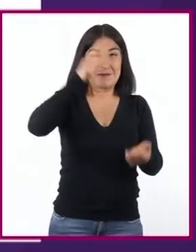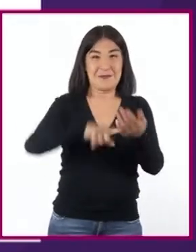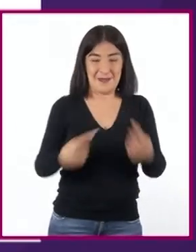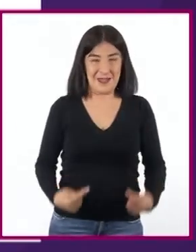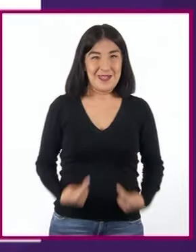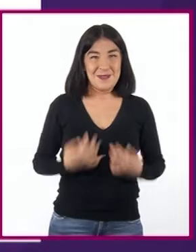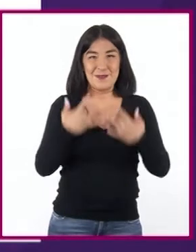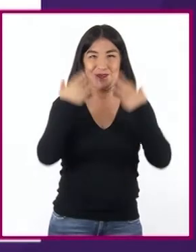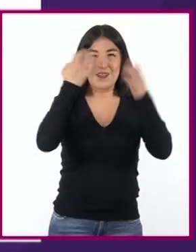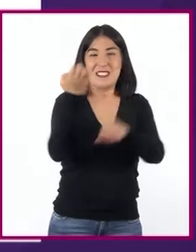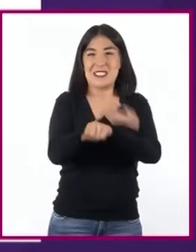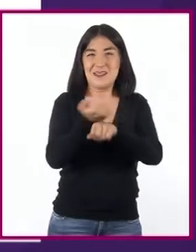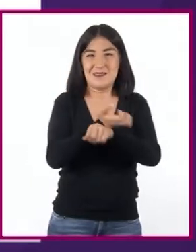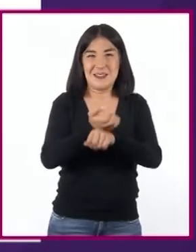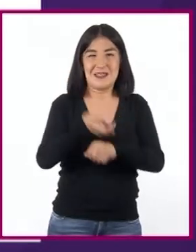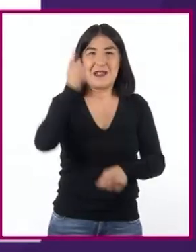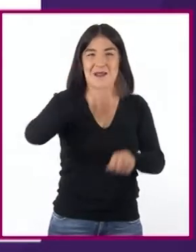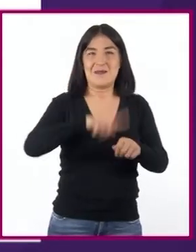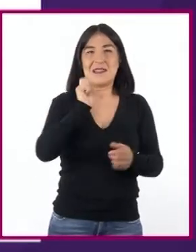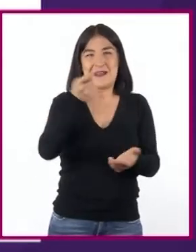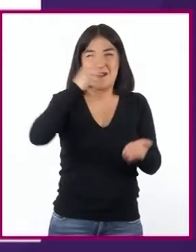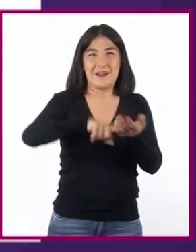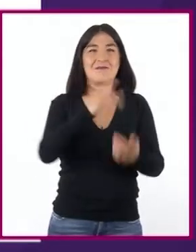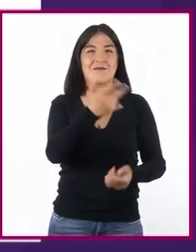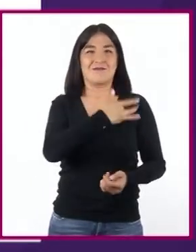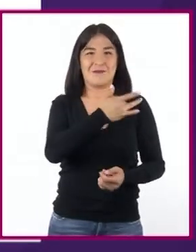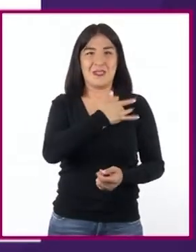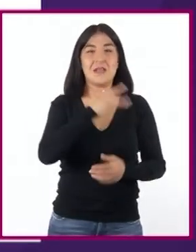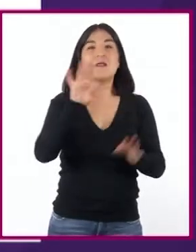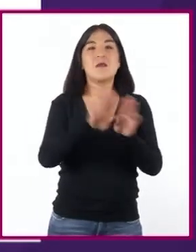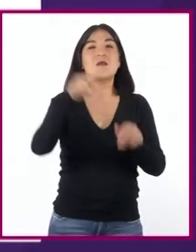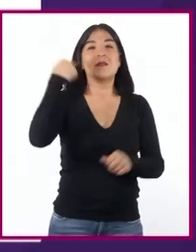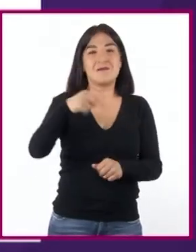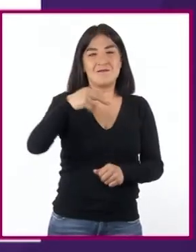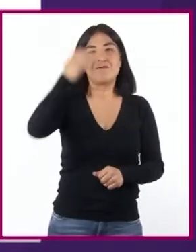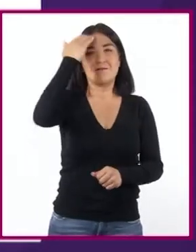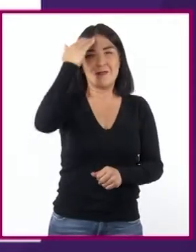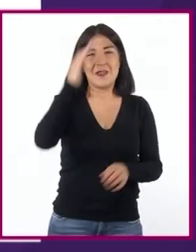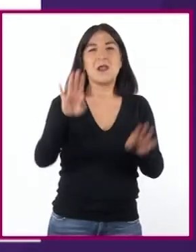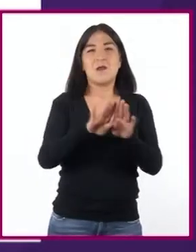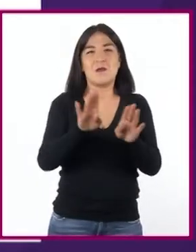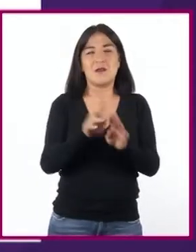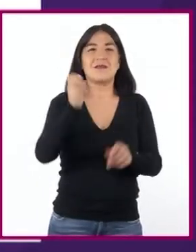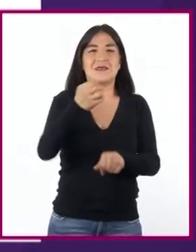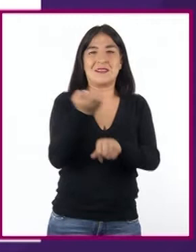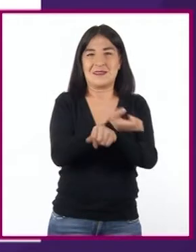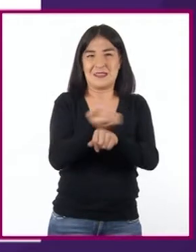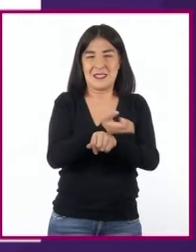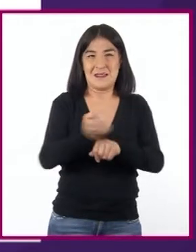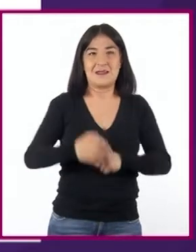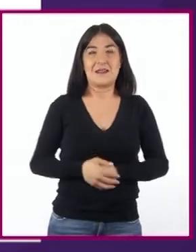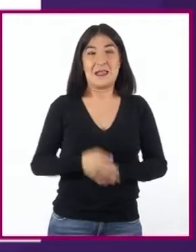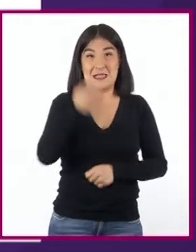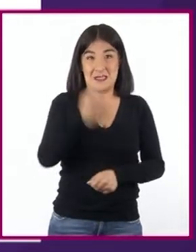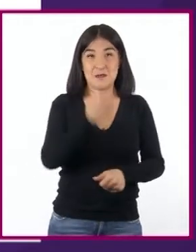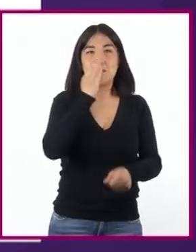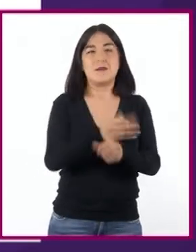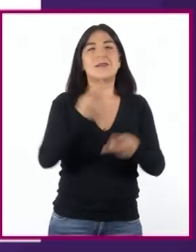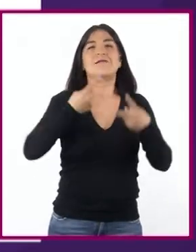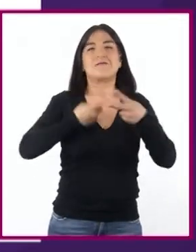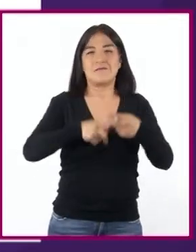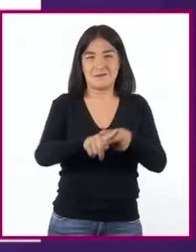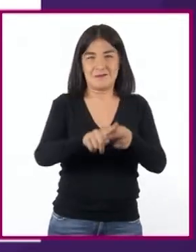dentro del sistema cardiovascular, a través de un proceso conocido como circulación sanguínea. Es aquí donde